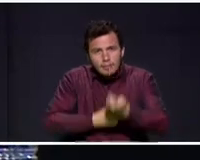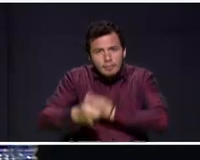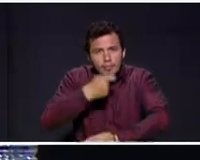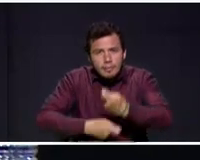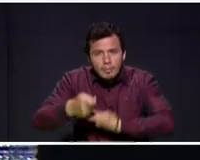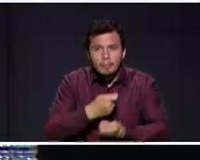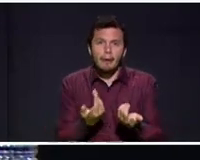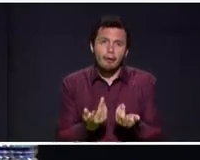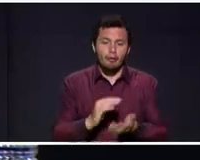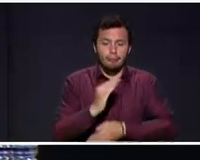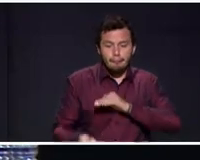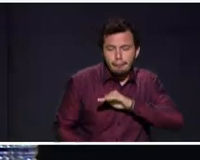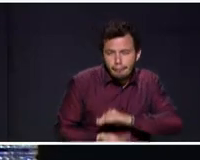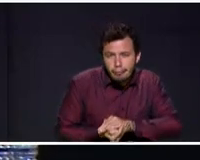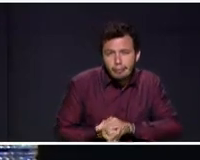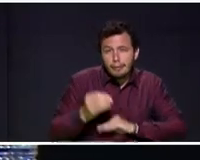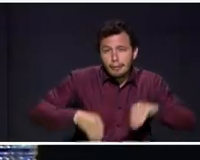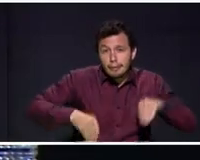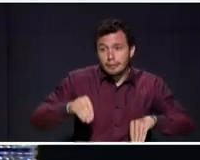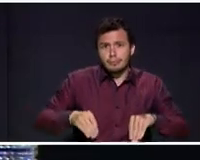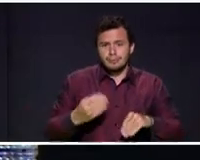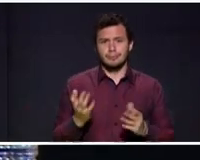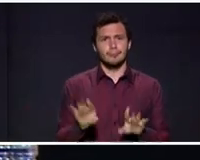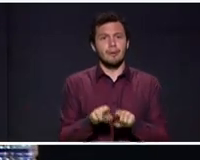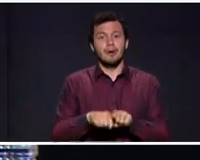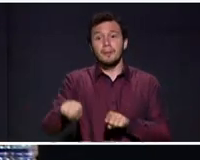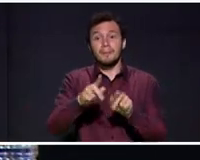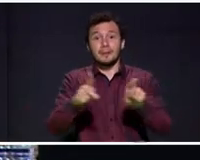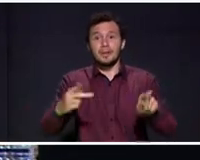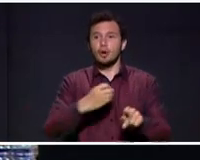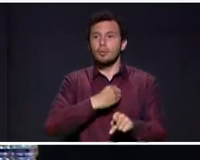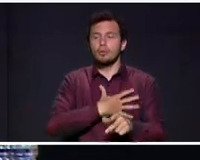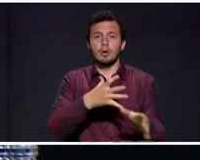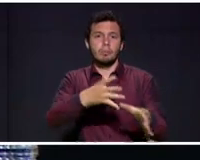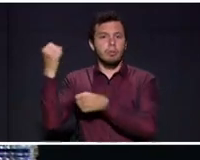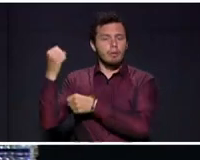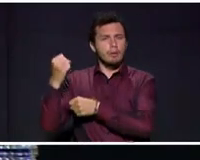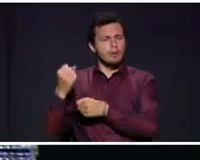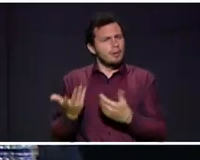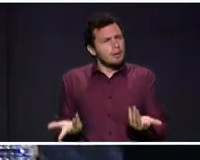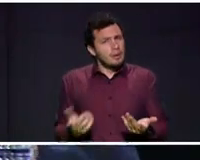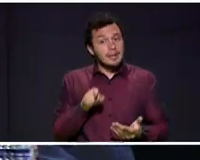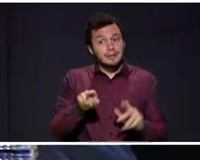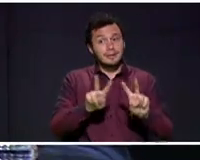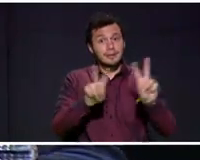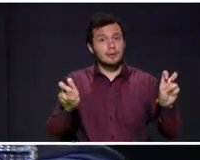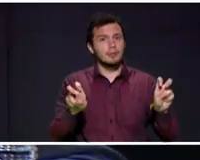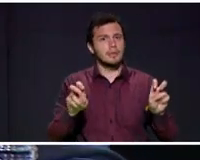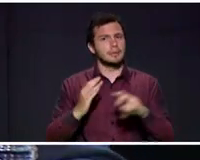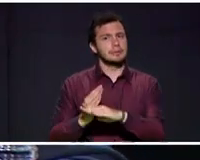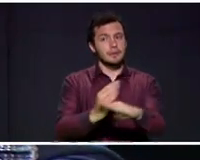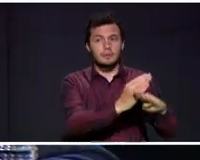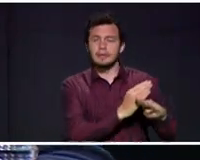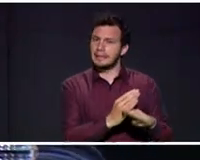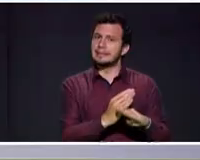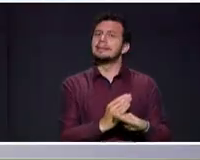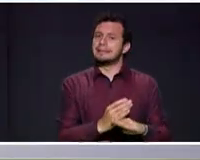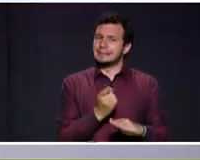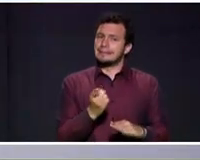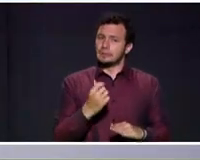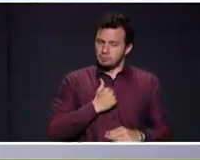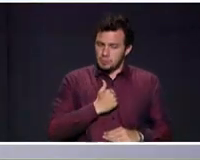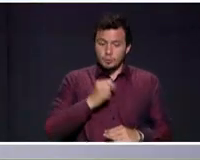un delito que sin duda alguna le quita oportunidades a las personas pero el tema de la seguridad requiere de un líder y así lo voy a hacer como gobernador muchas gracias